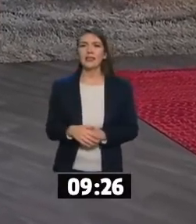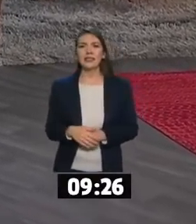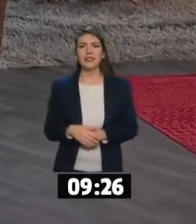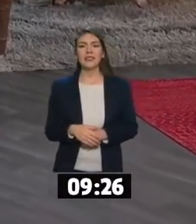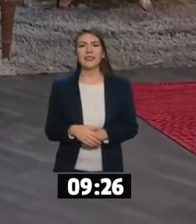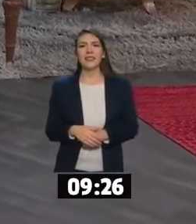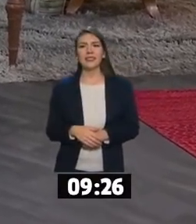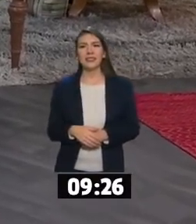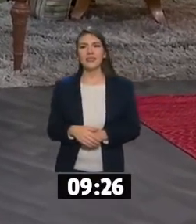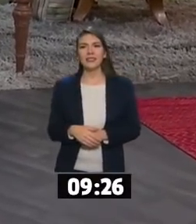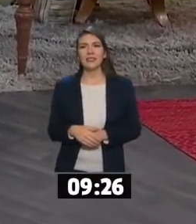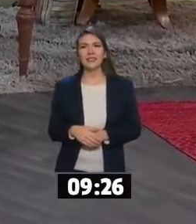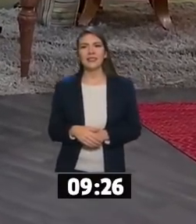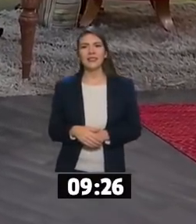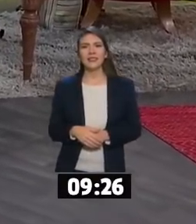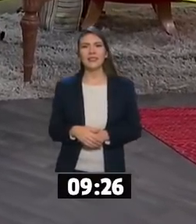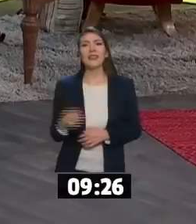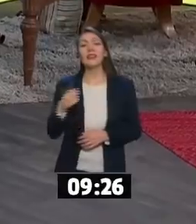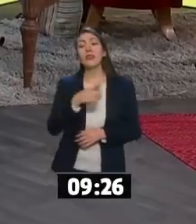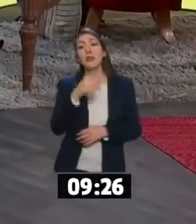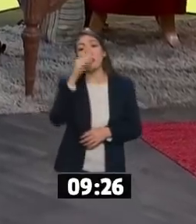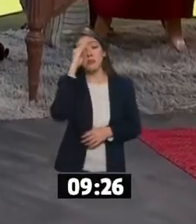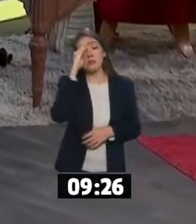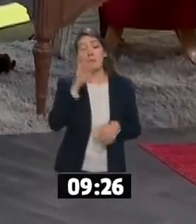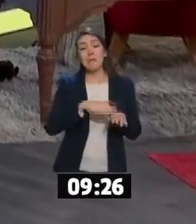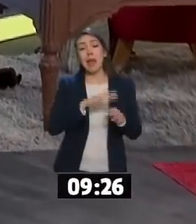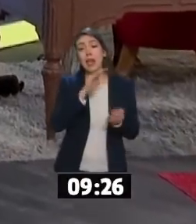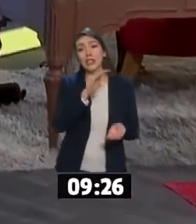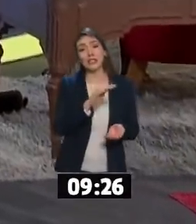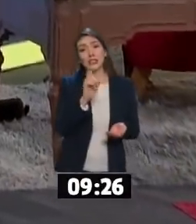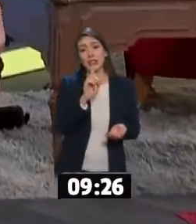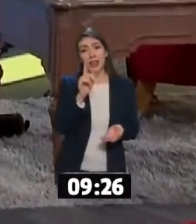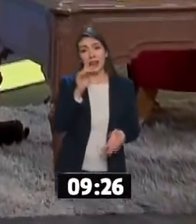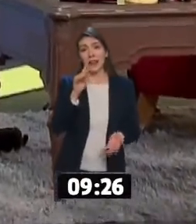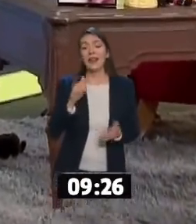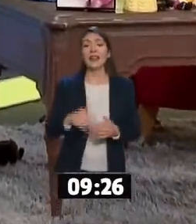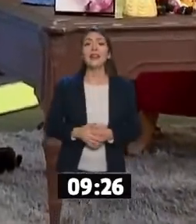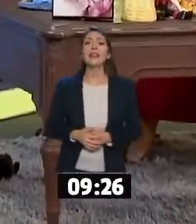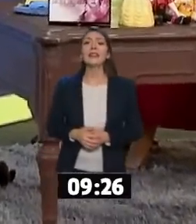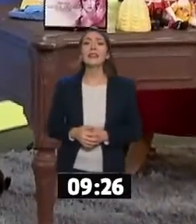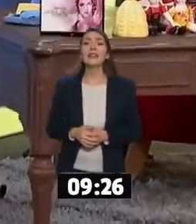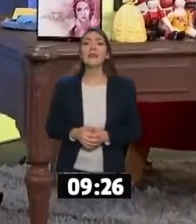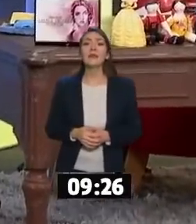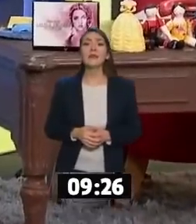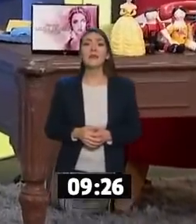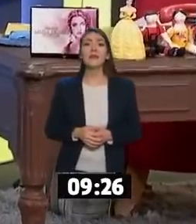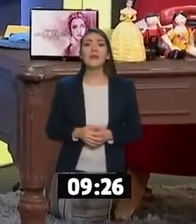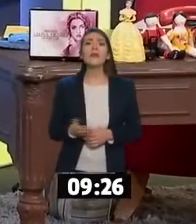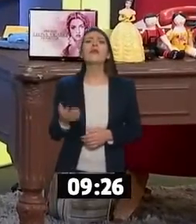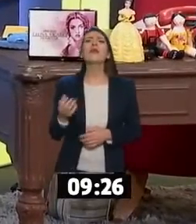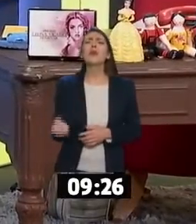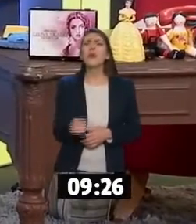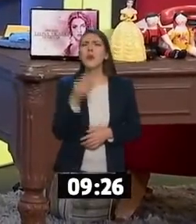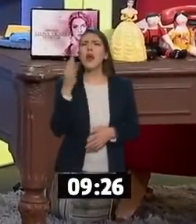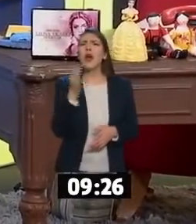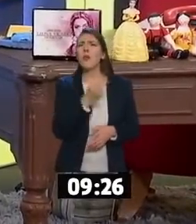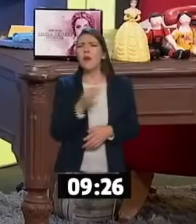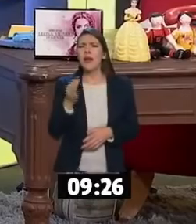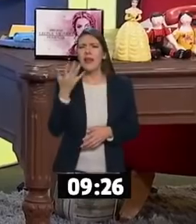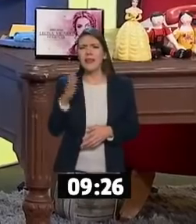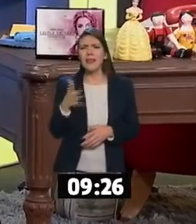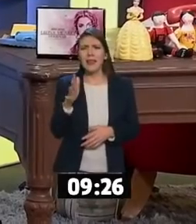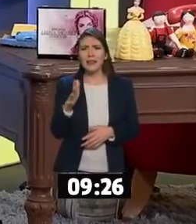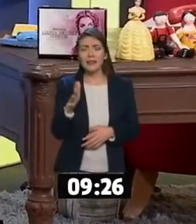no, así. es que usted se lo imagina más chiquito. Sí. Oiga. Que tengo mano grande. Pero dicen que ¿cuánto cabe ahí en monedas de 10?